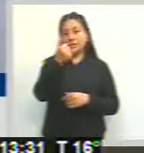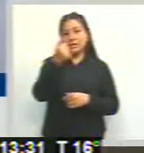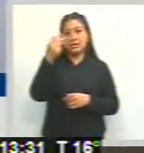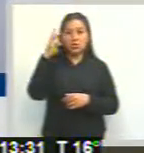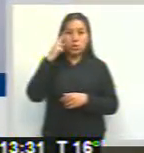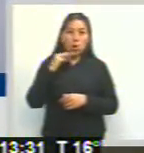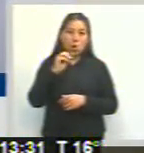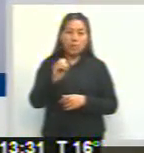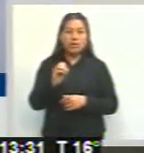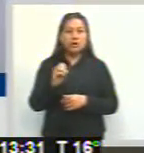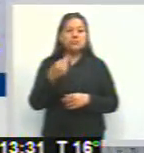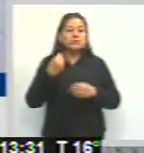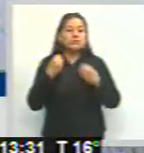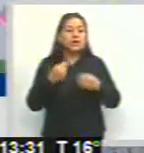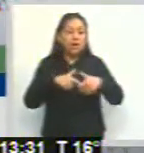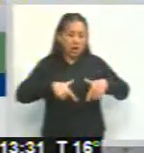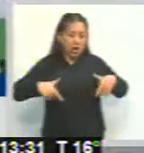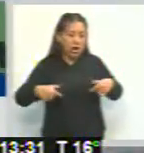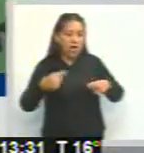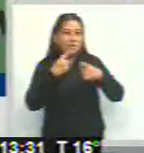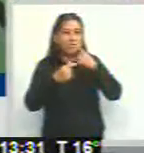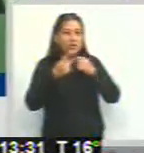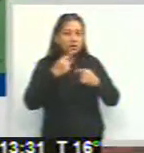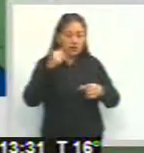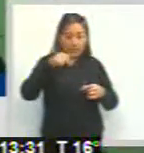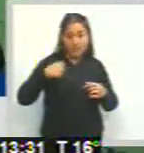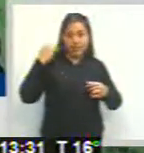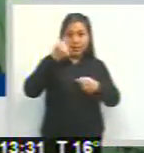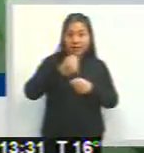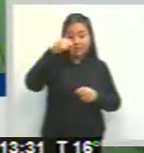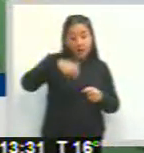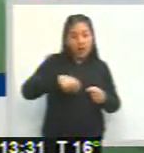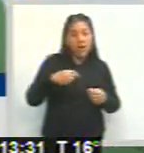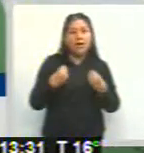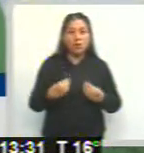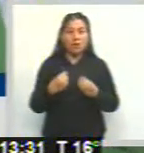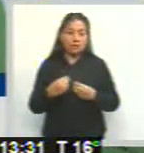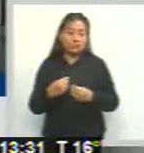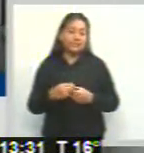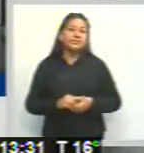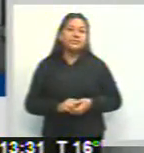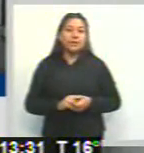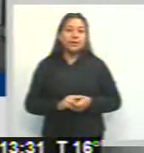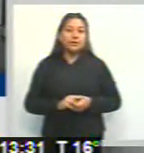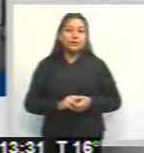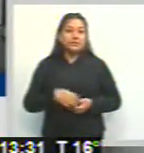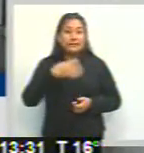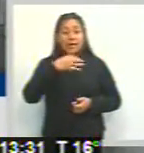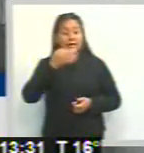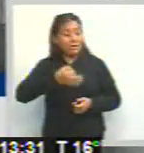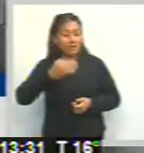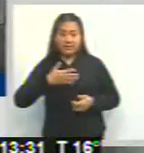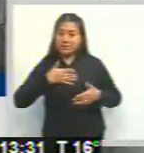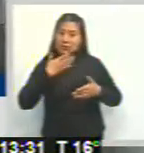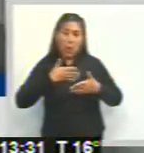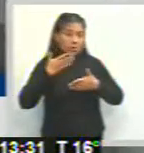previa en cuanto al caudal de ventas de pecheras hasta este día? ¿Cómo la están observando? Y la verdad que muy